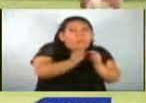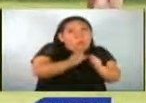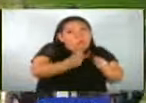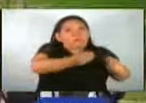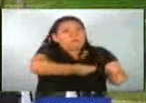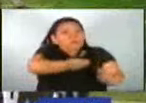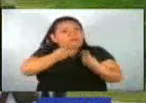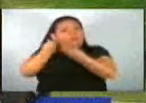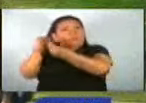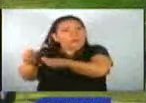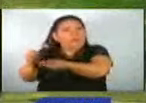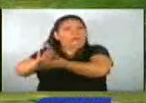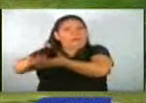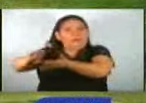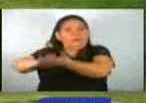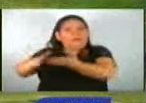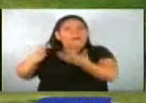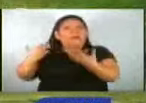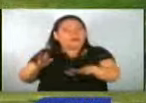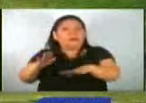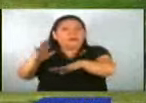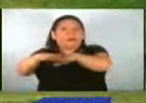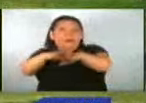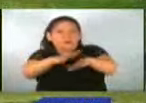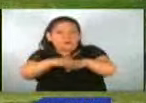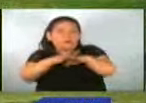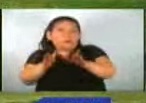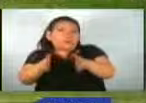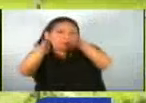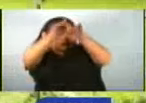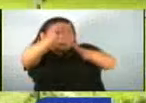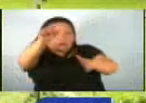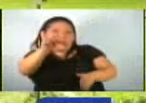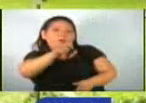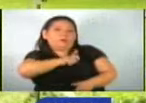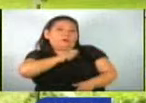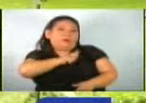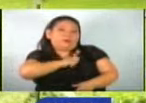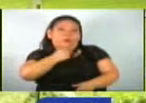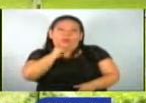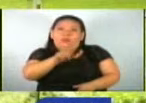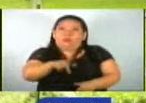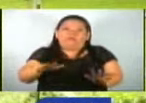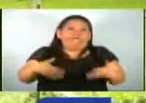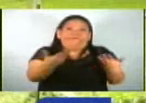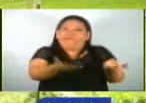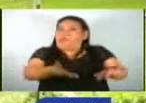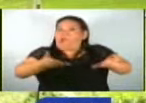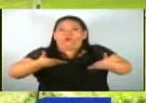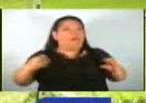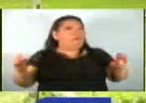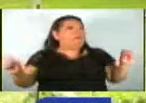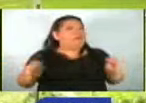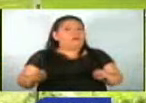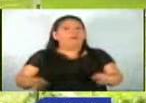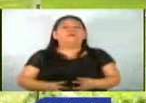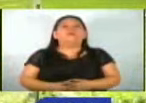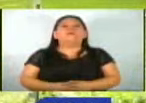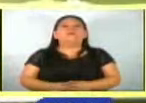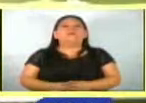de dinero. Aunque ya se dio parte a las autoridades pertinentes, estas no les han brindado la ayuda